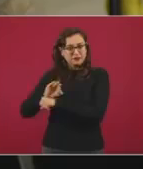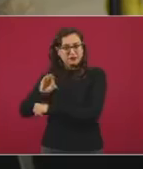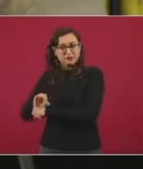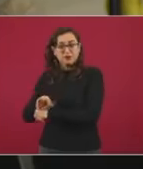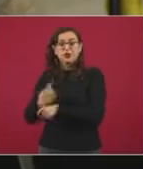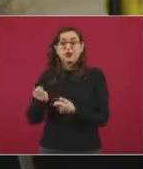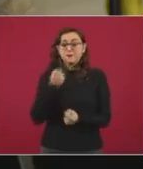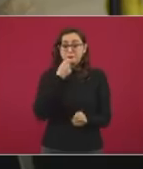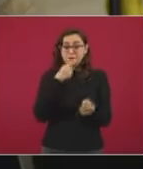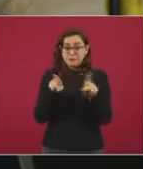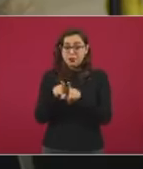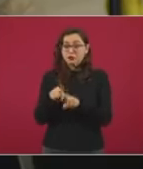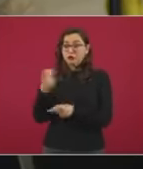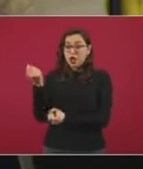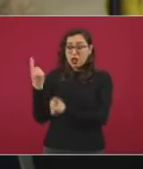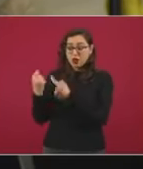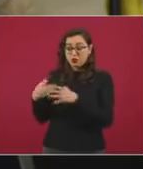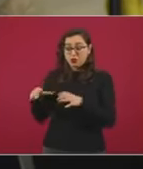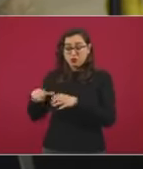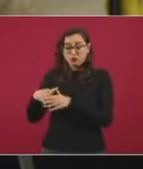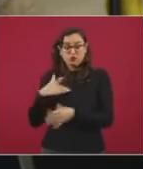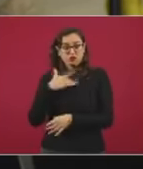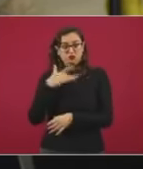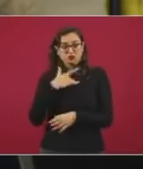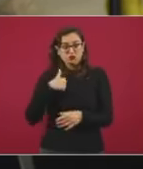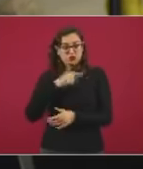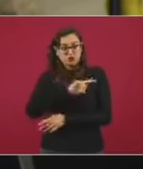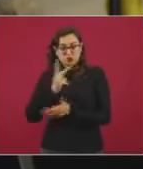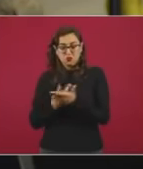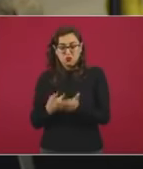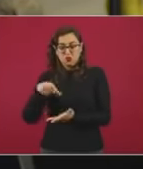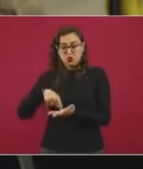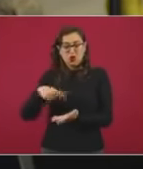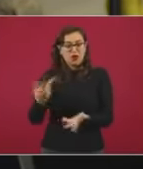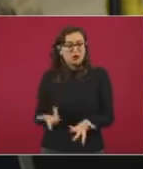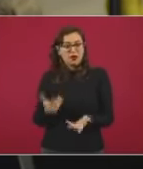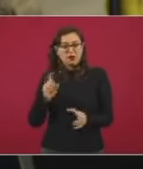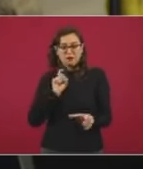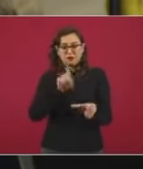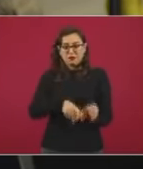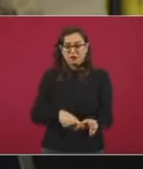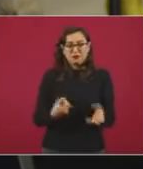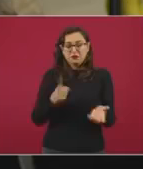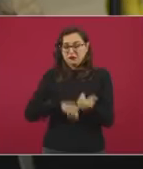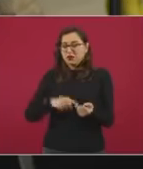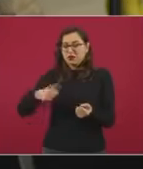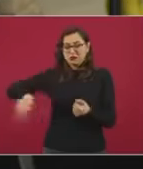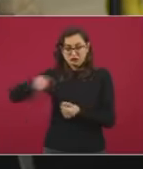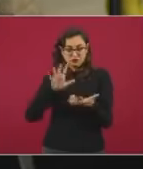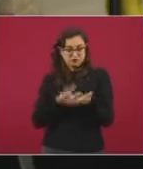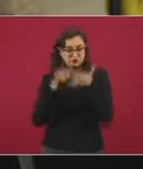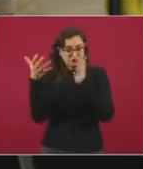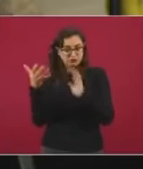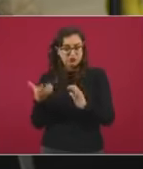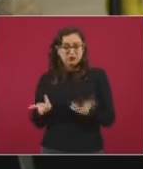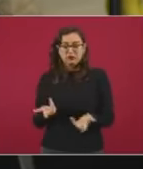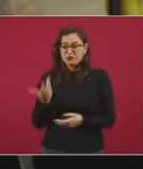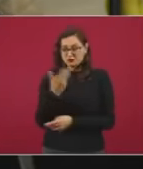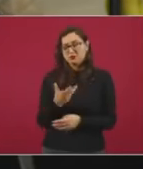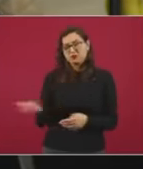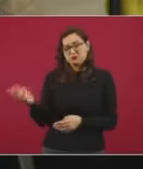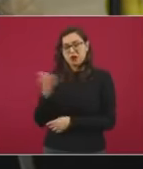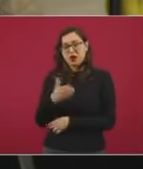no las están incluyendo en el programa Sembrando Vida por ser identificadas como comunidades con alto índice de violencia y de siembra de